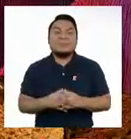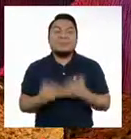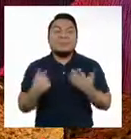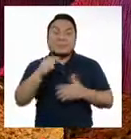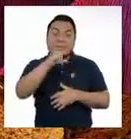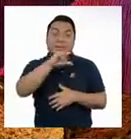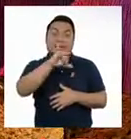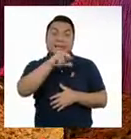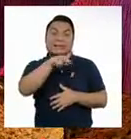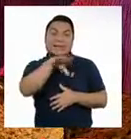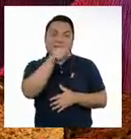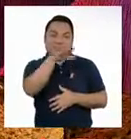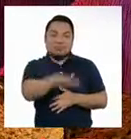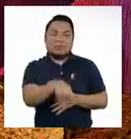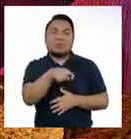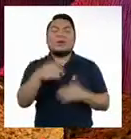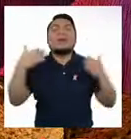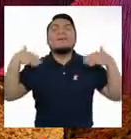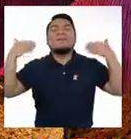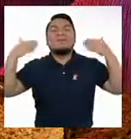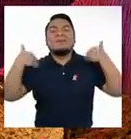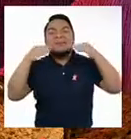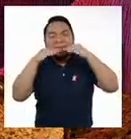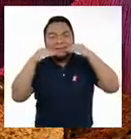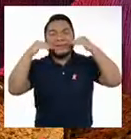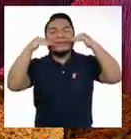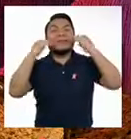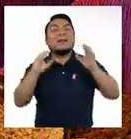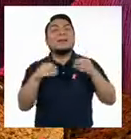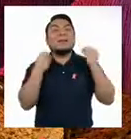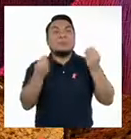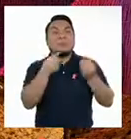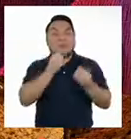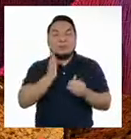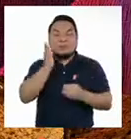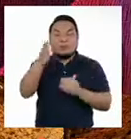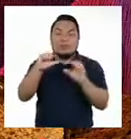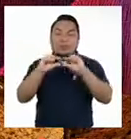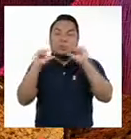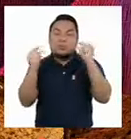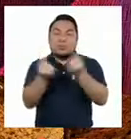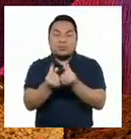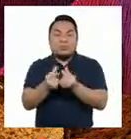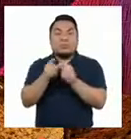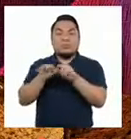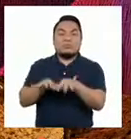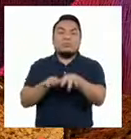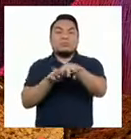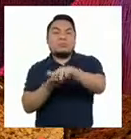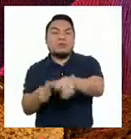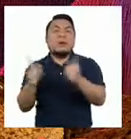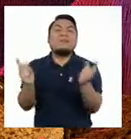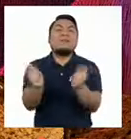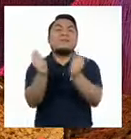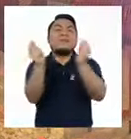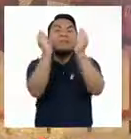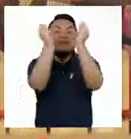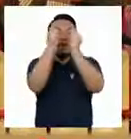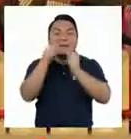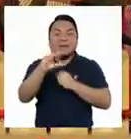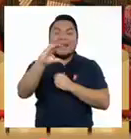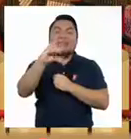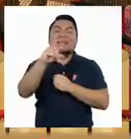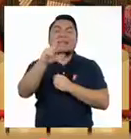Guillermo está contento, porque desfilará en la comparsa con un grupo de sicuris el día de la fiesta de la